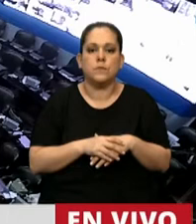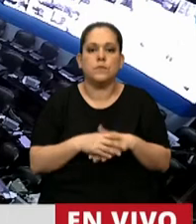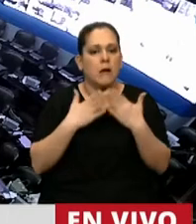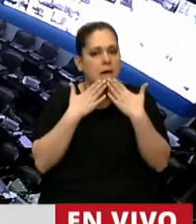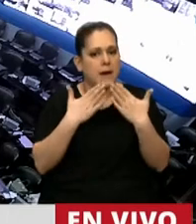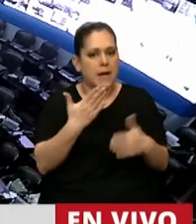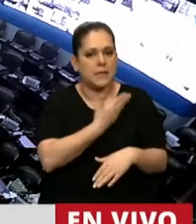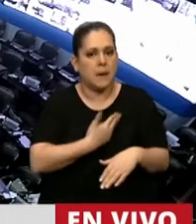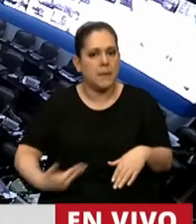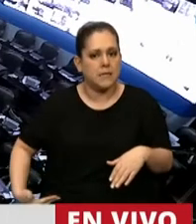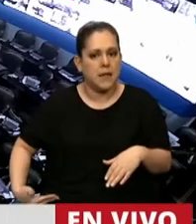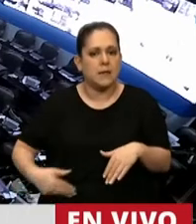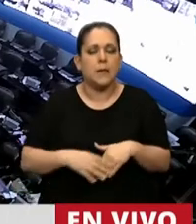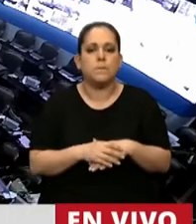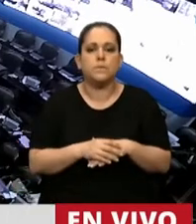Gracias, presidente.